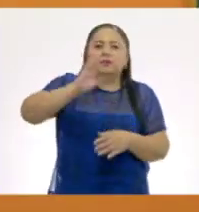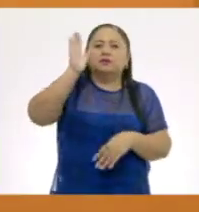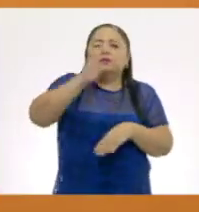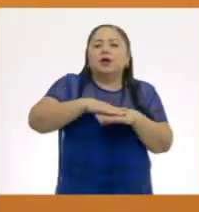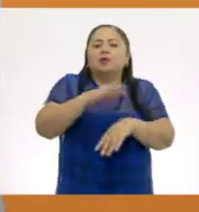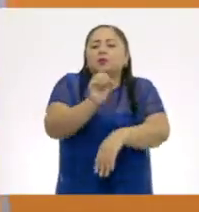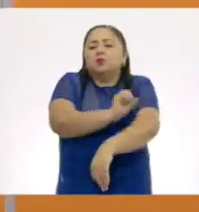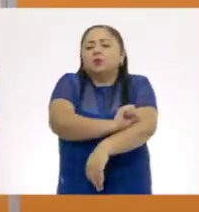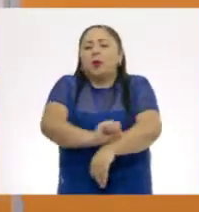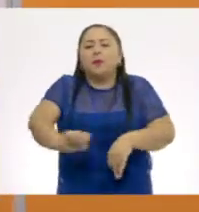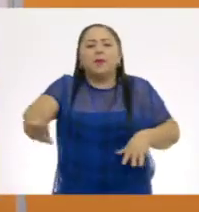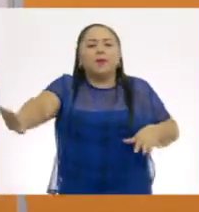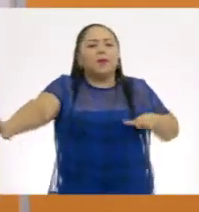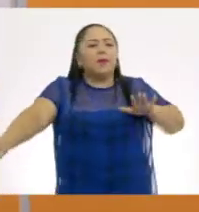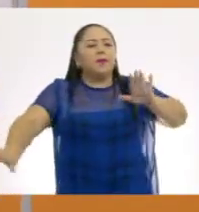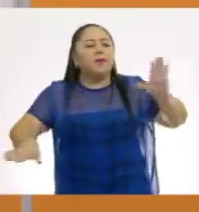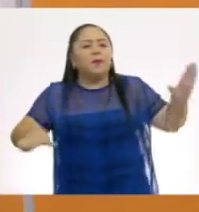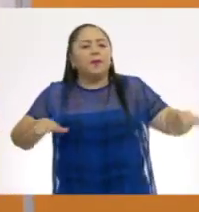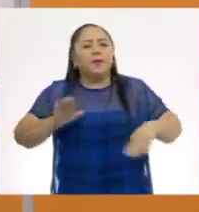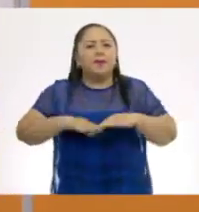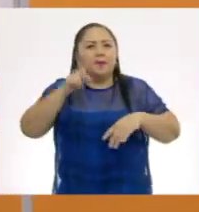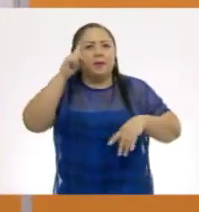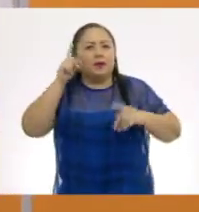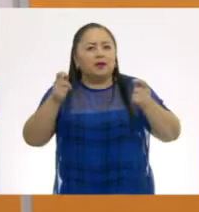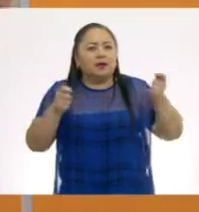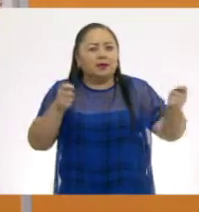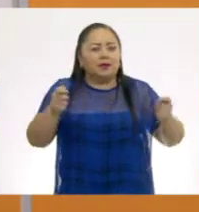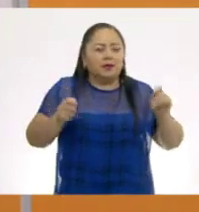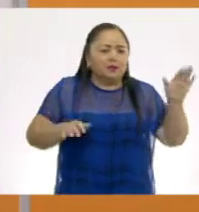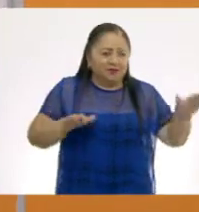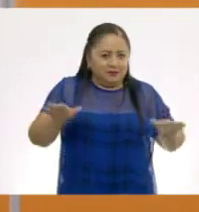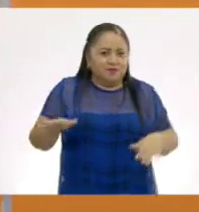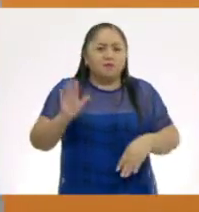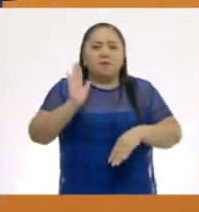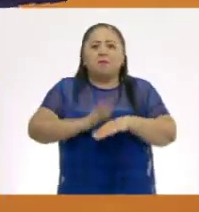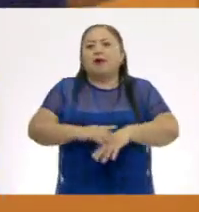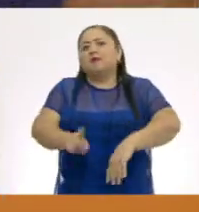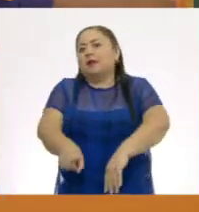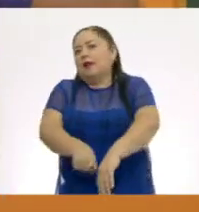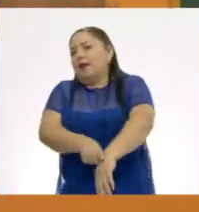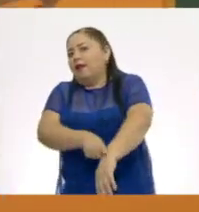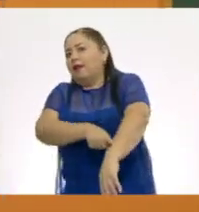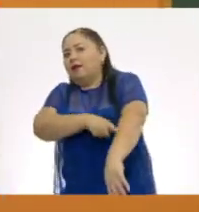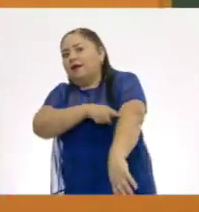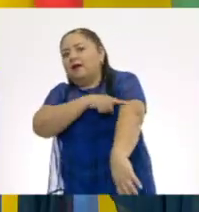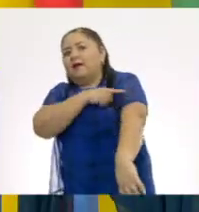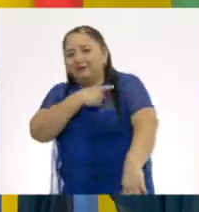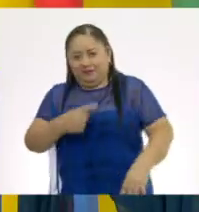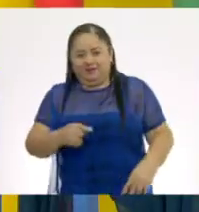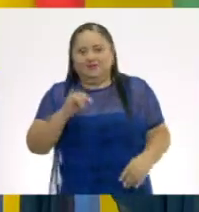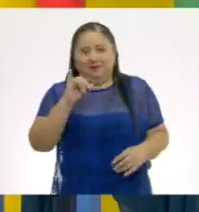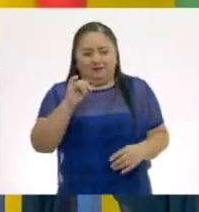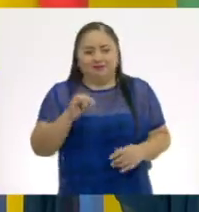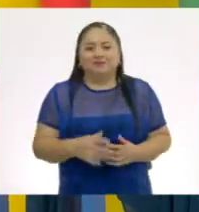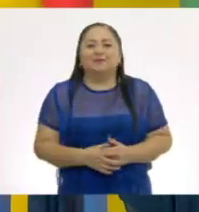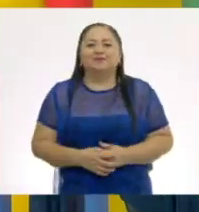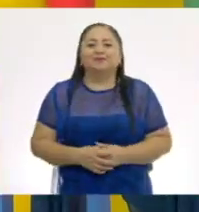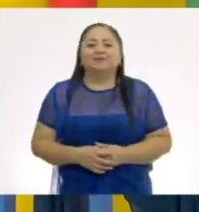más lentos, un poco con más equilibrio, ¿sí? Más largos hasta eso,